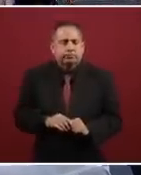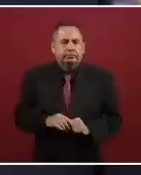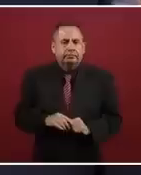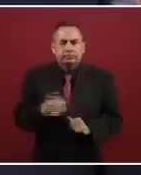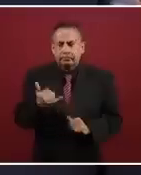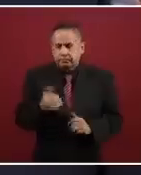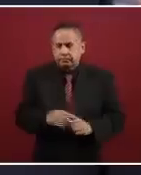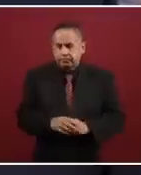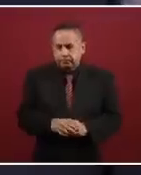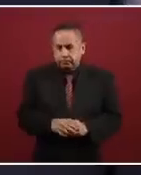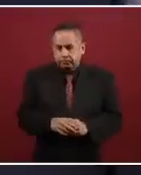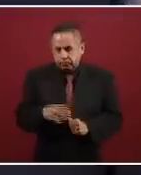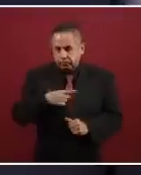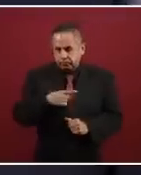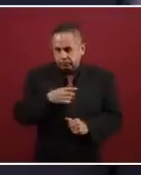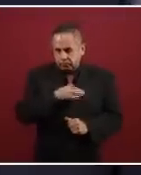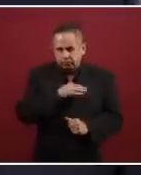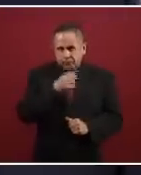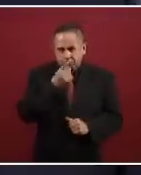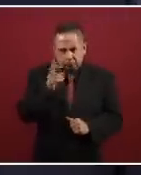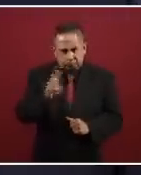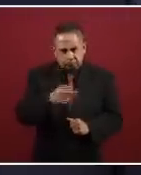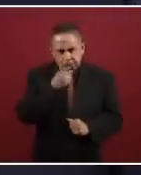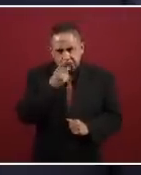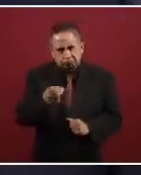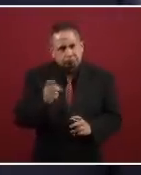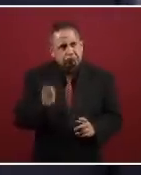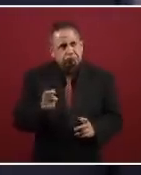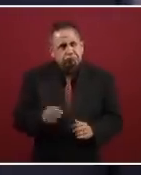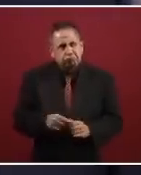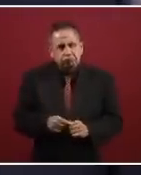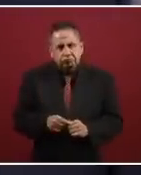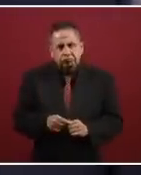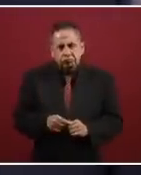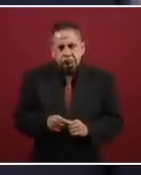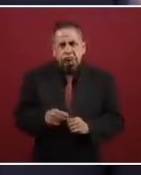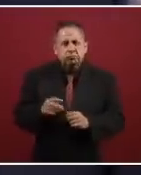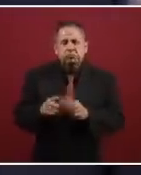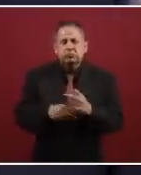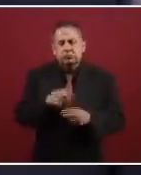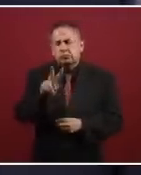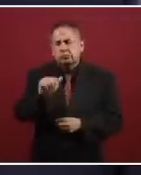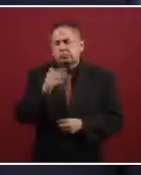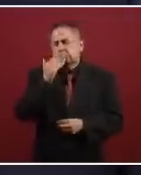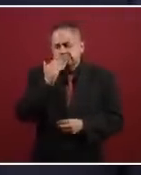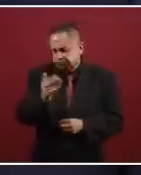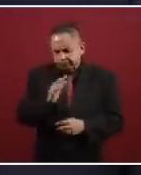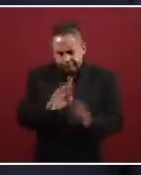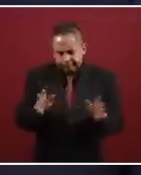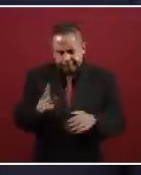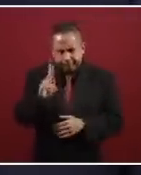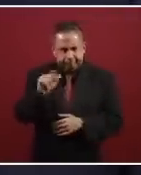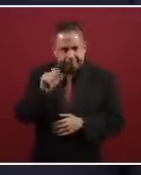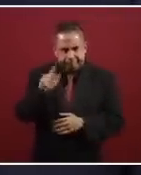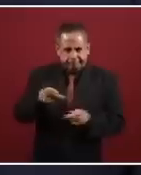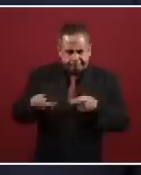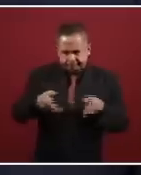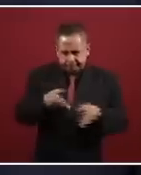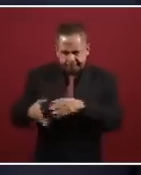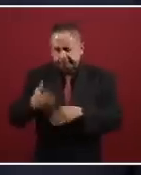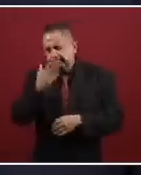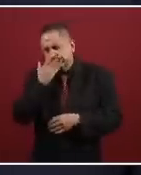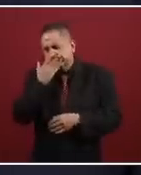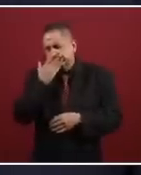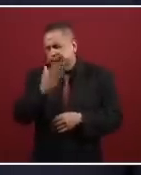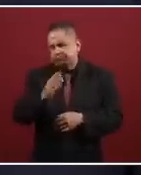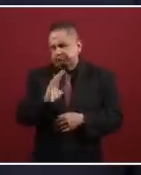y lo que sí puedo decirles es que va muy bien el plan